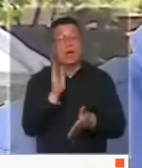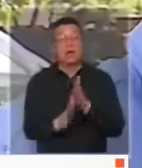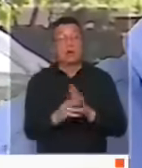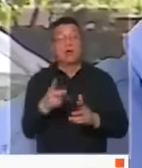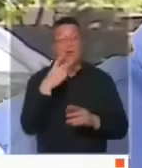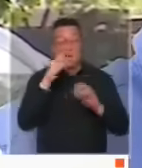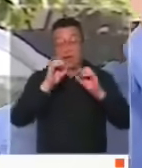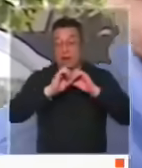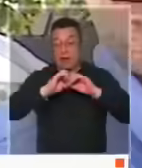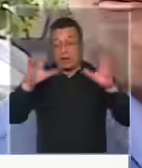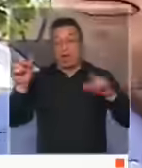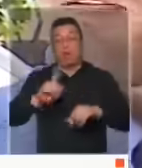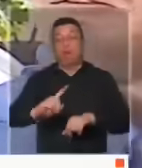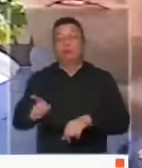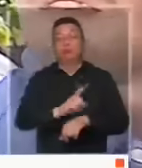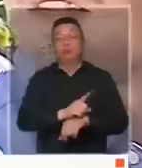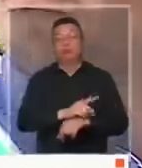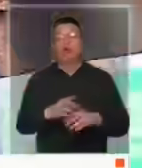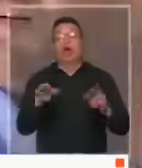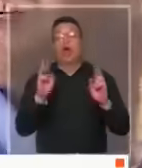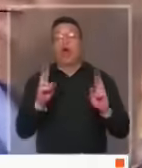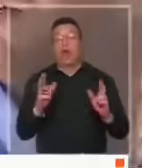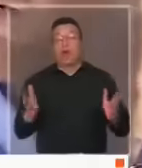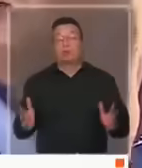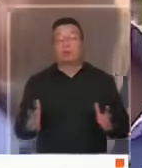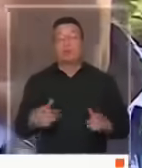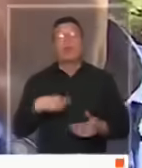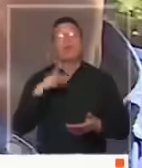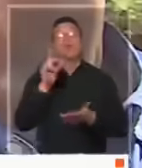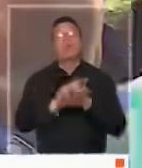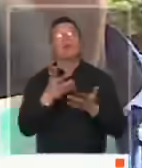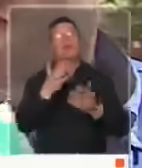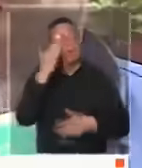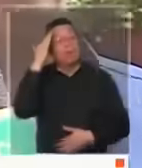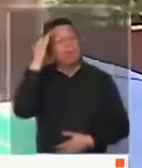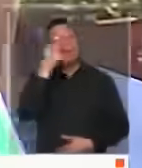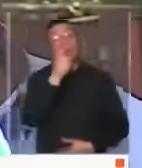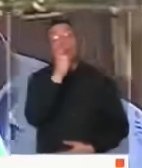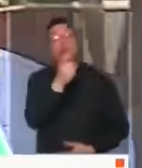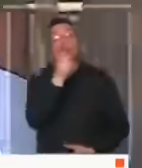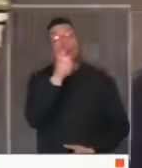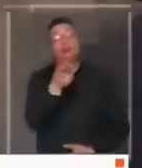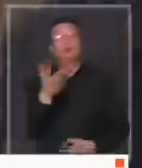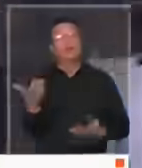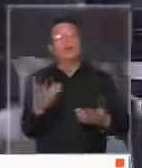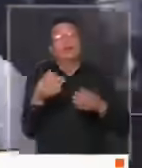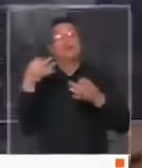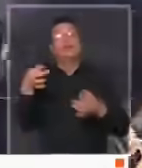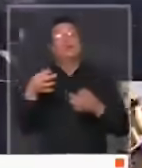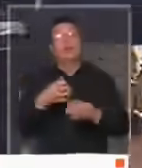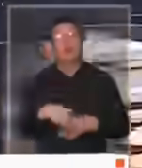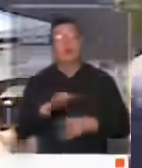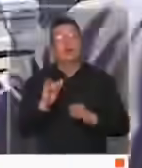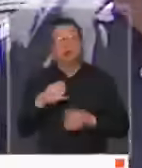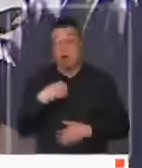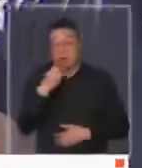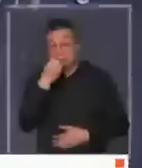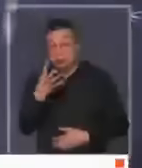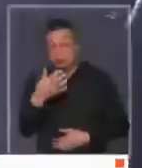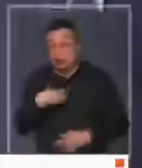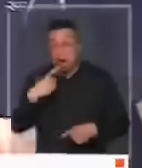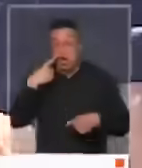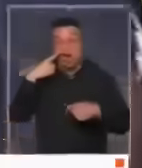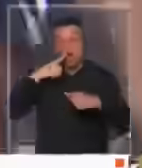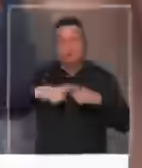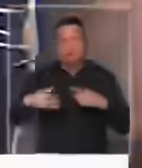se pueda aclarar todo esto de manera muy rápida. Diputado, ¿qué piensa respecto a estas denuncias por eso, la boleta emitida? Eso es lo que puedo señalar, porque la verdad desconozco,